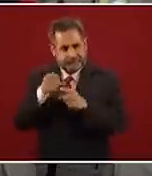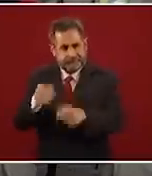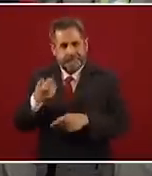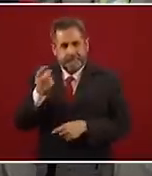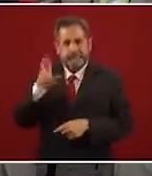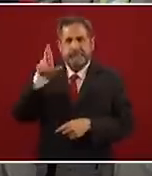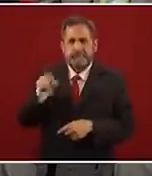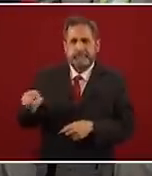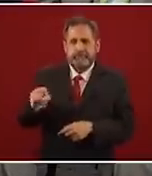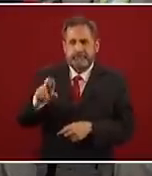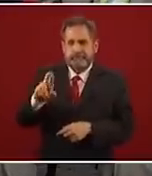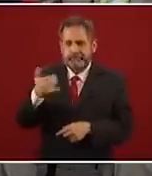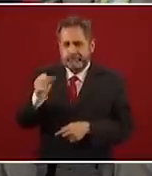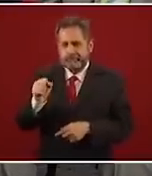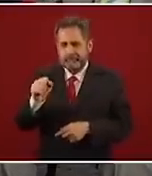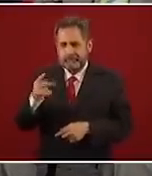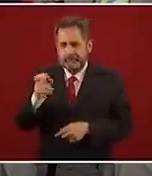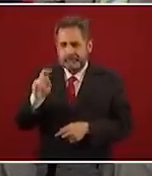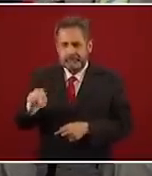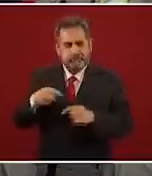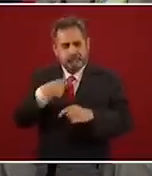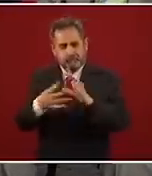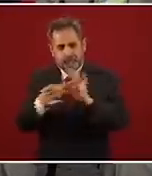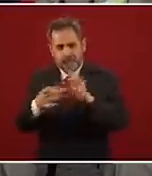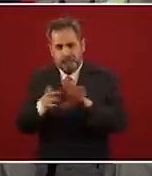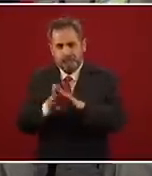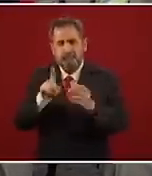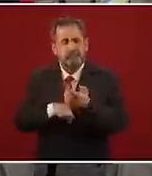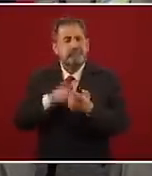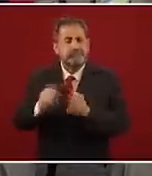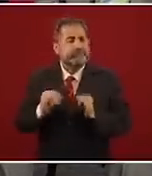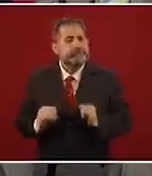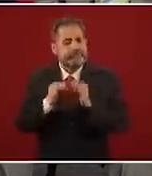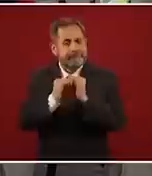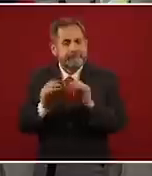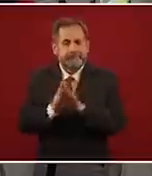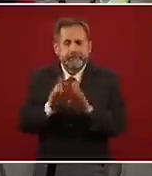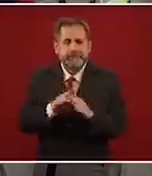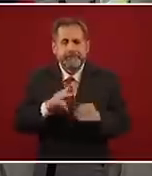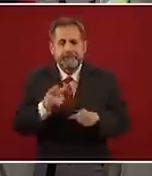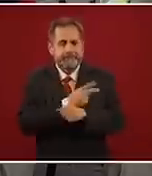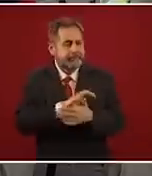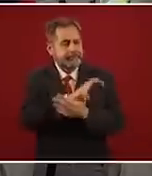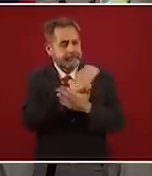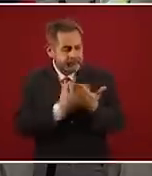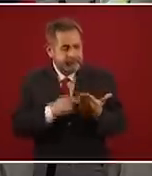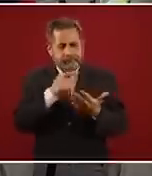doctor Reyes Terán les explique la situación de este instituto, de este contrato.